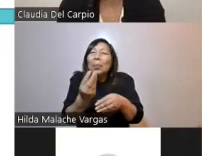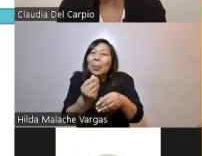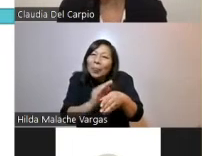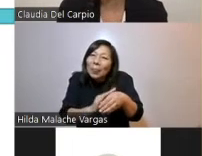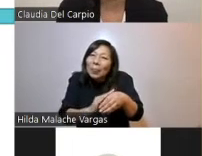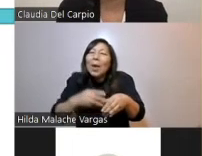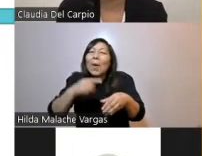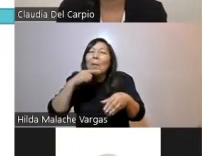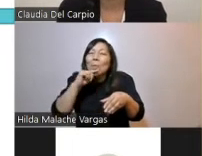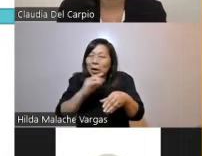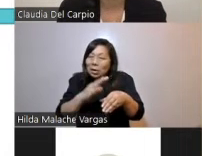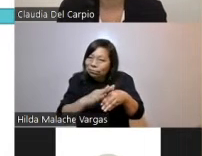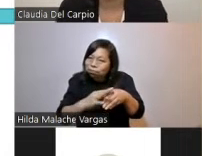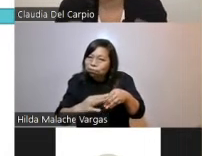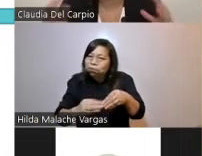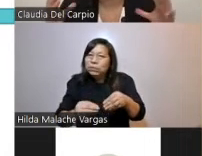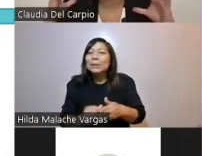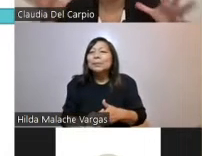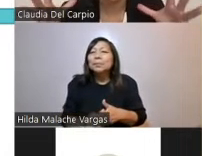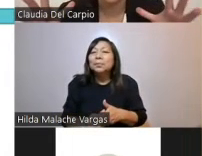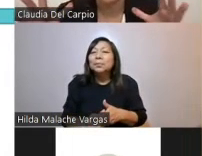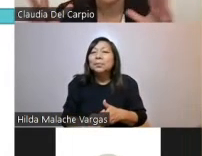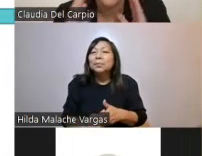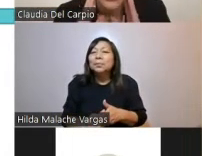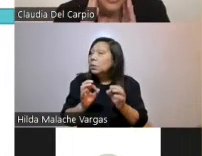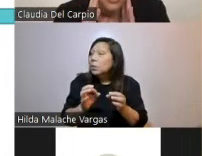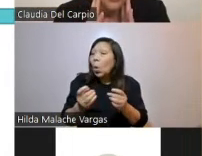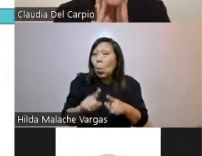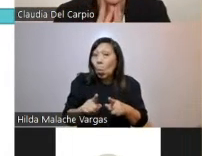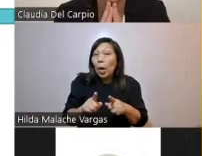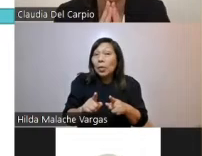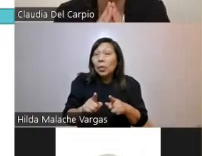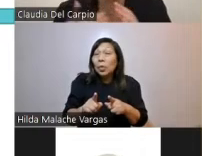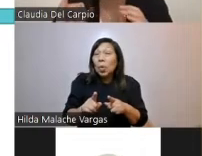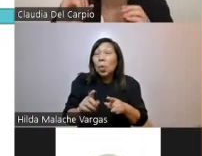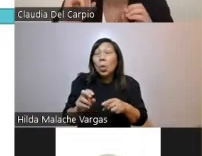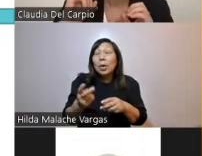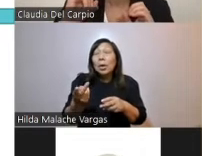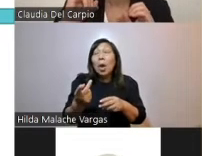las mujeres, somos muy mentales al momento del sexo. Entonces,